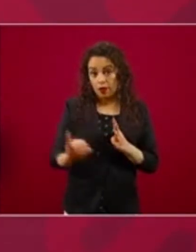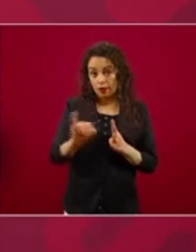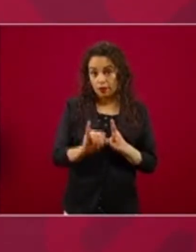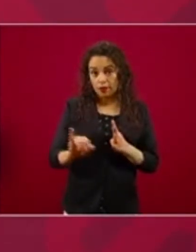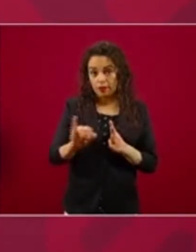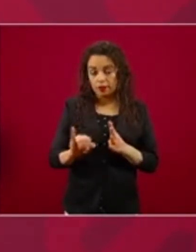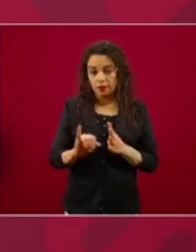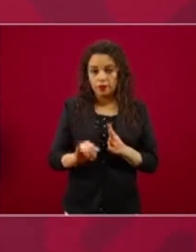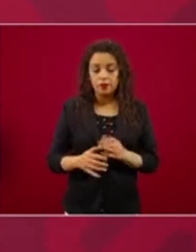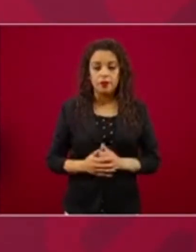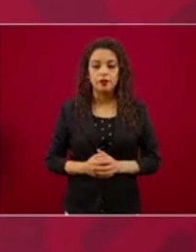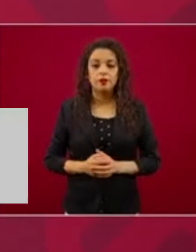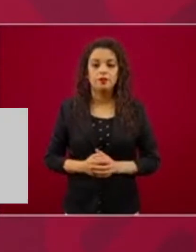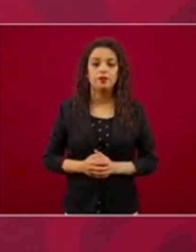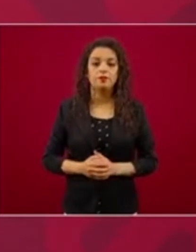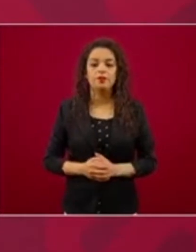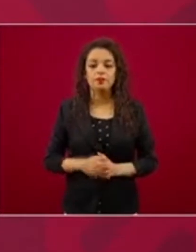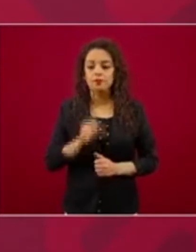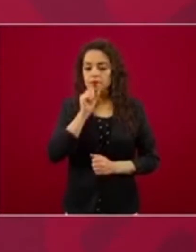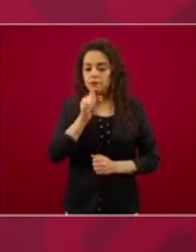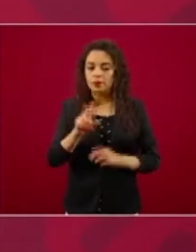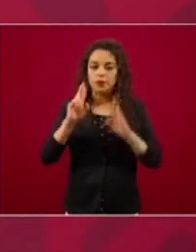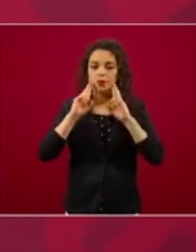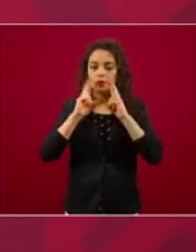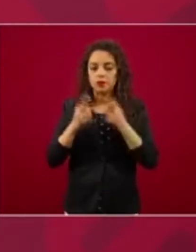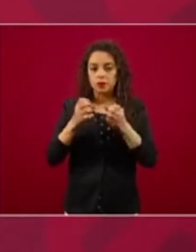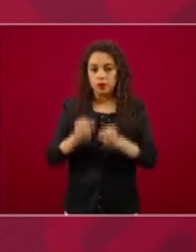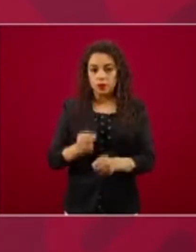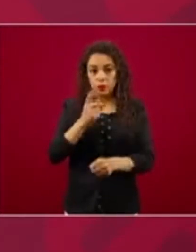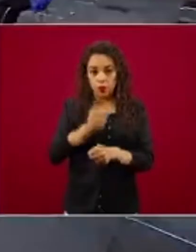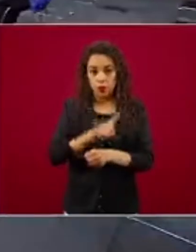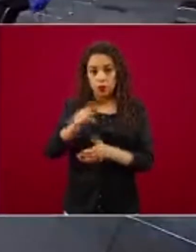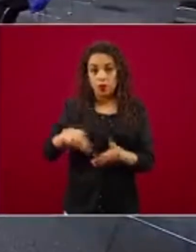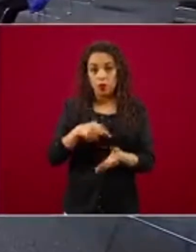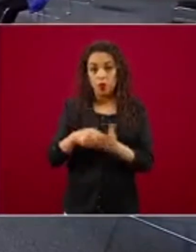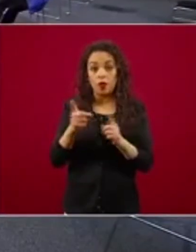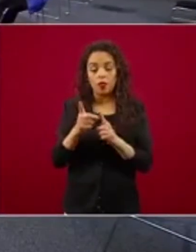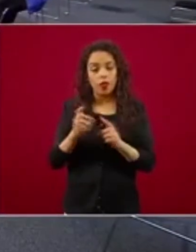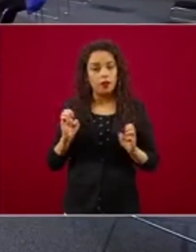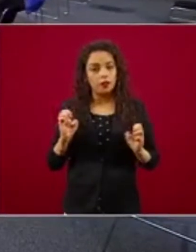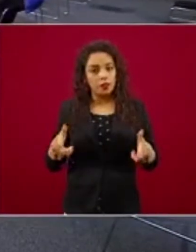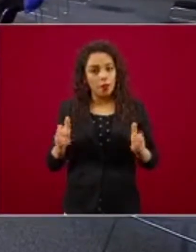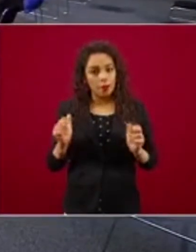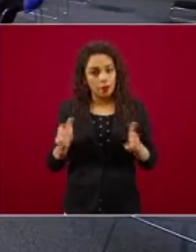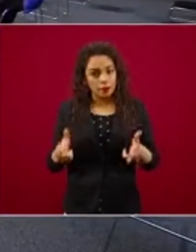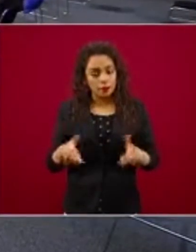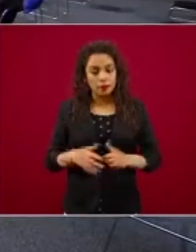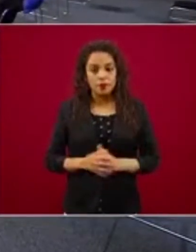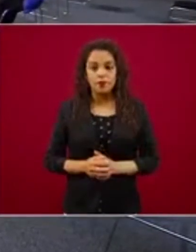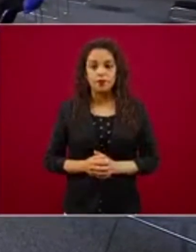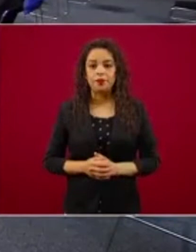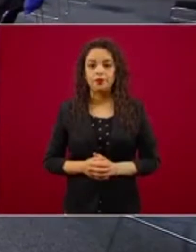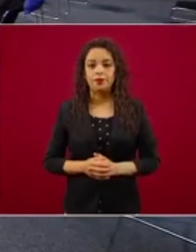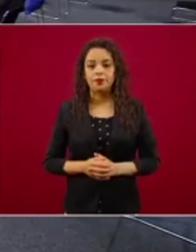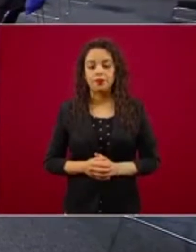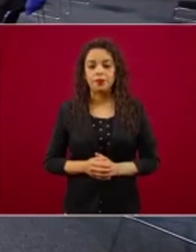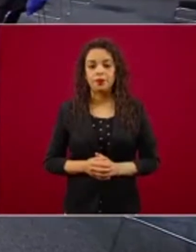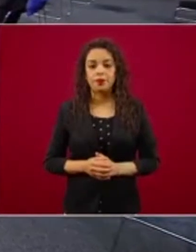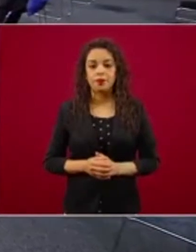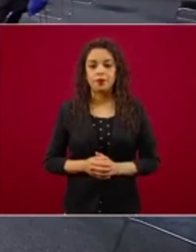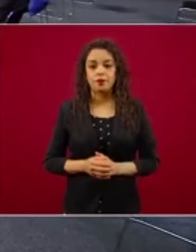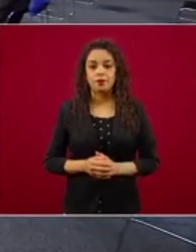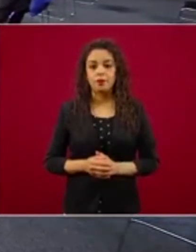la reunión de seguridad de Chiapas se va a celebrar